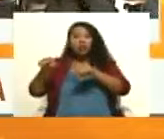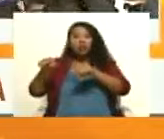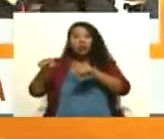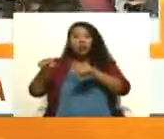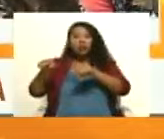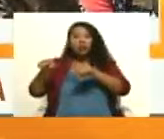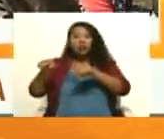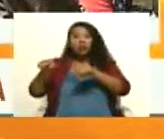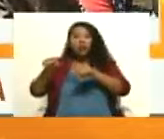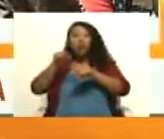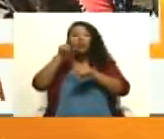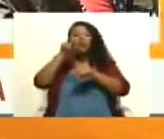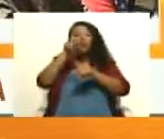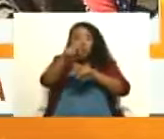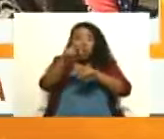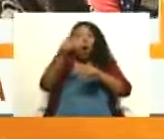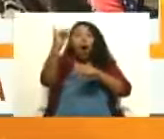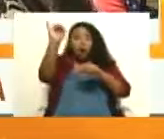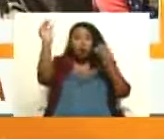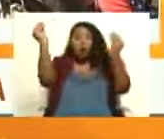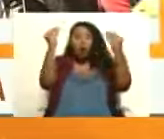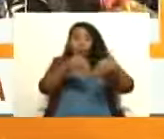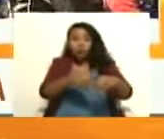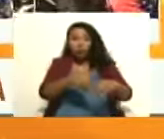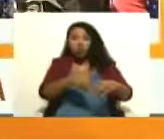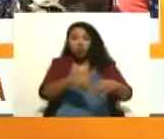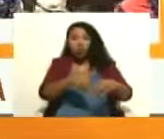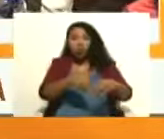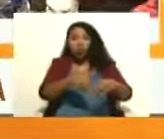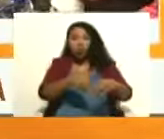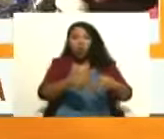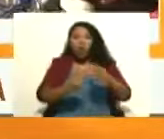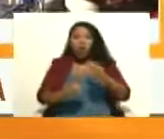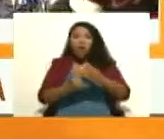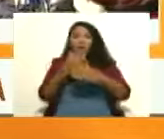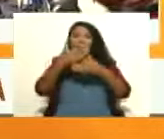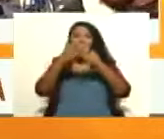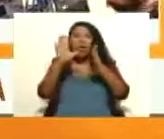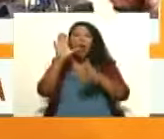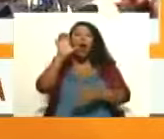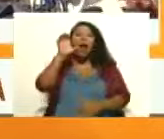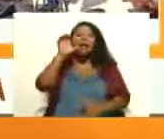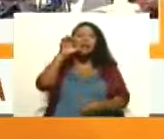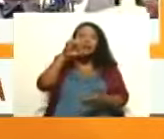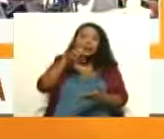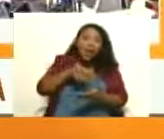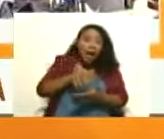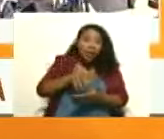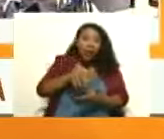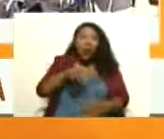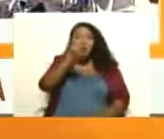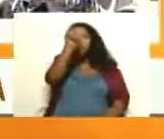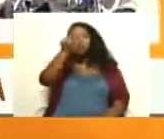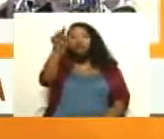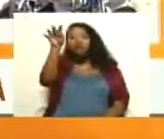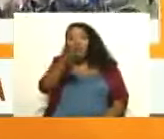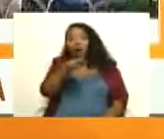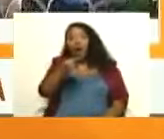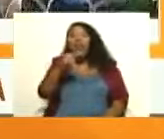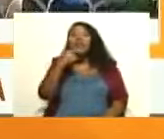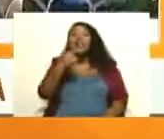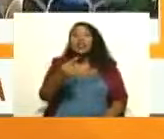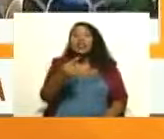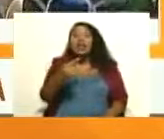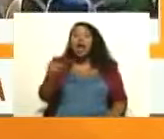¿Está usted de acuerdo con la creación del Estado de la Guayana Esequiba? Es como